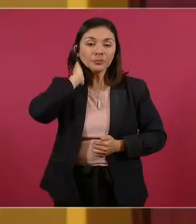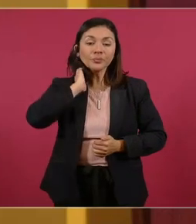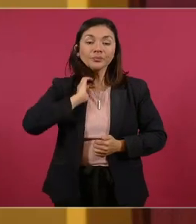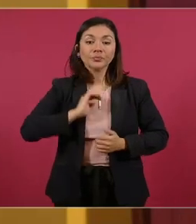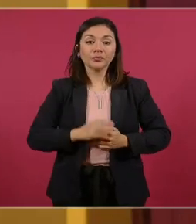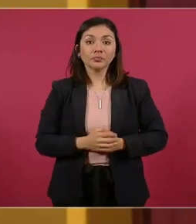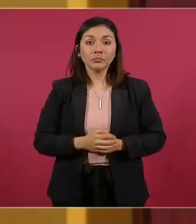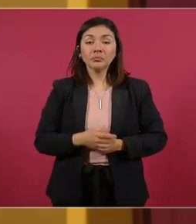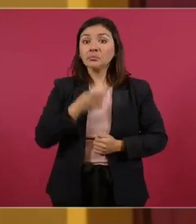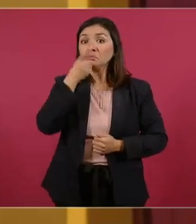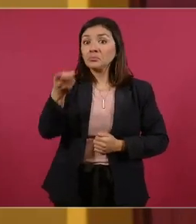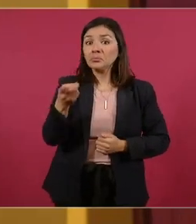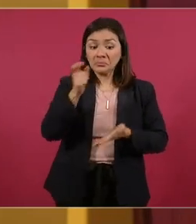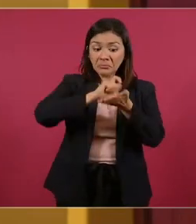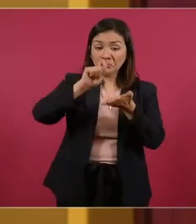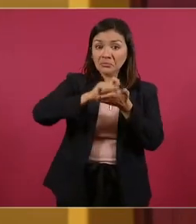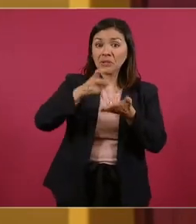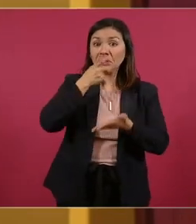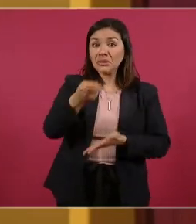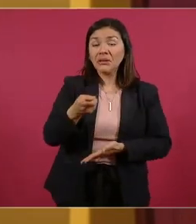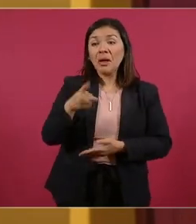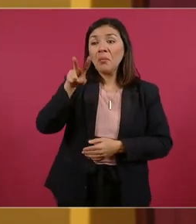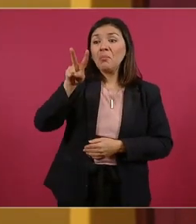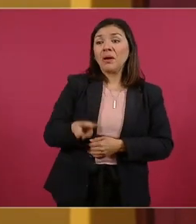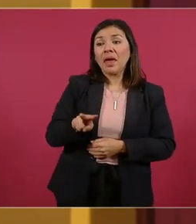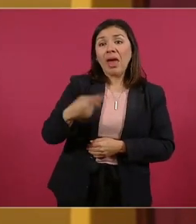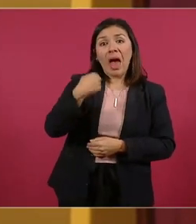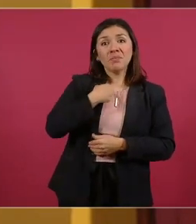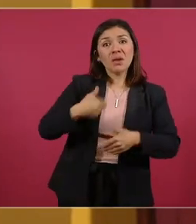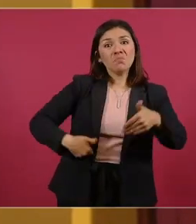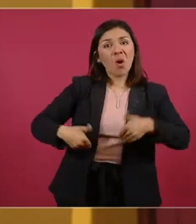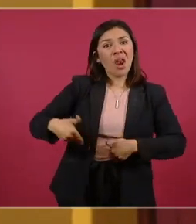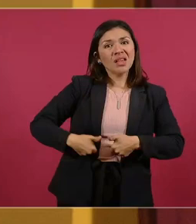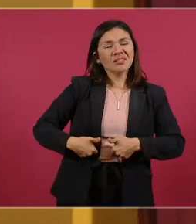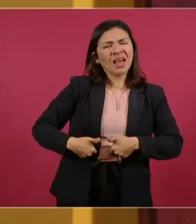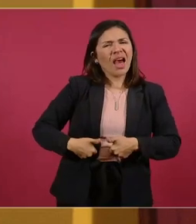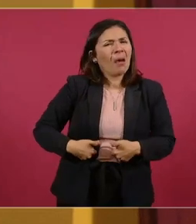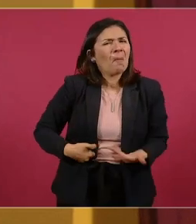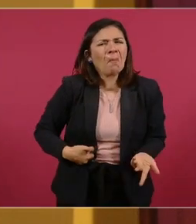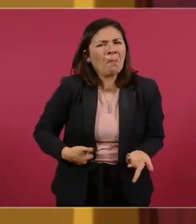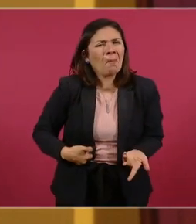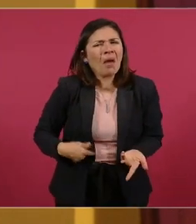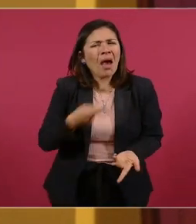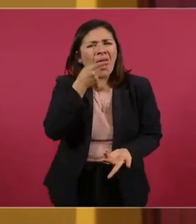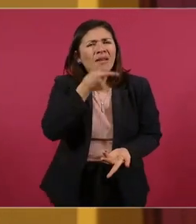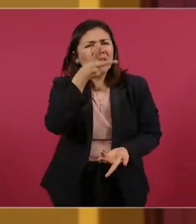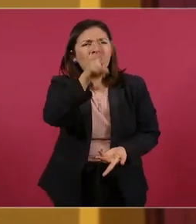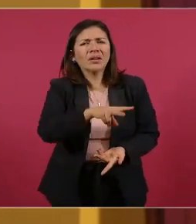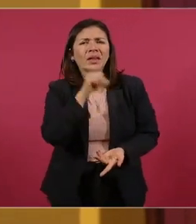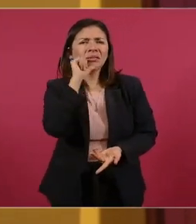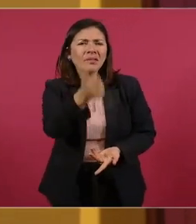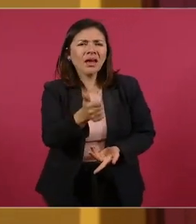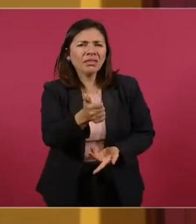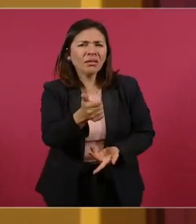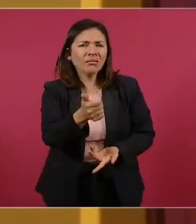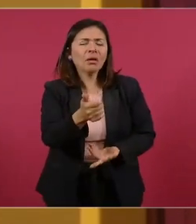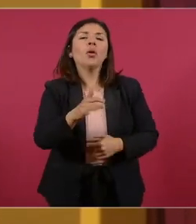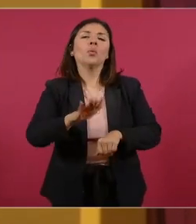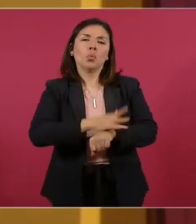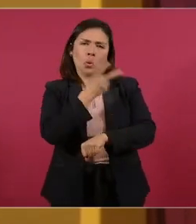¿Verdades incómodas? No, no son verdades, y por eso también